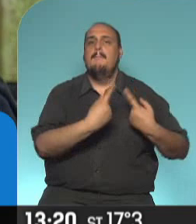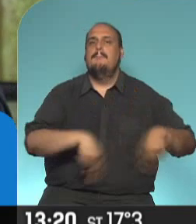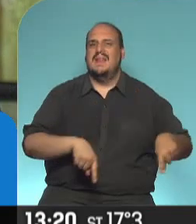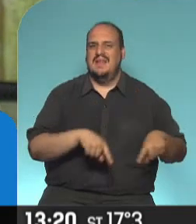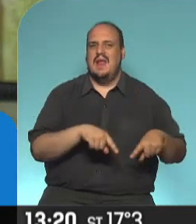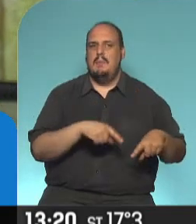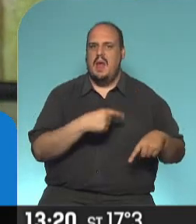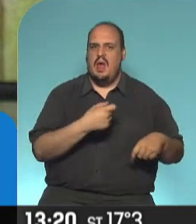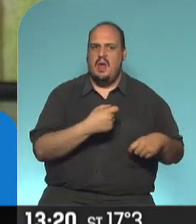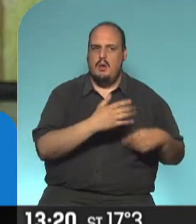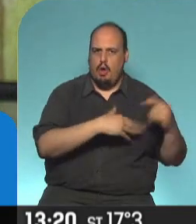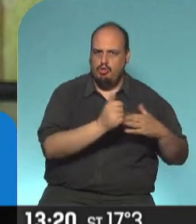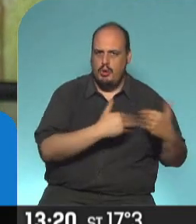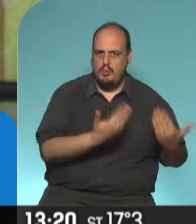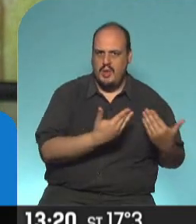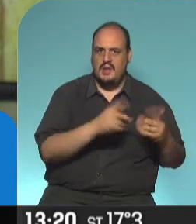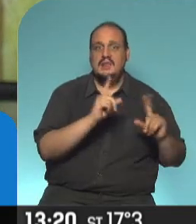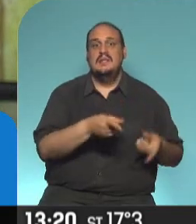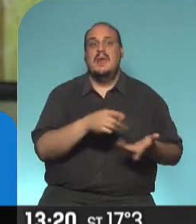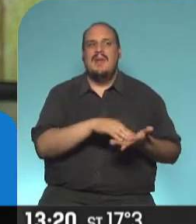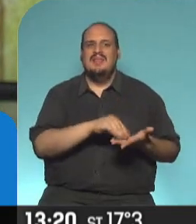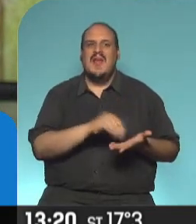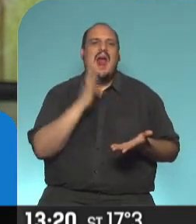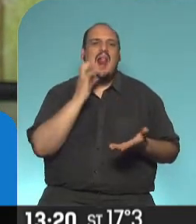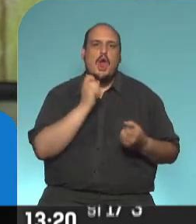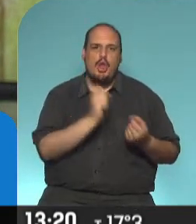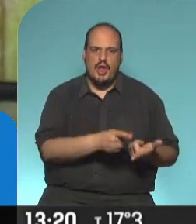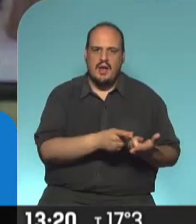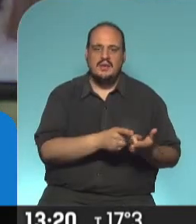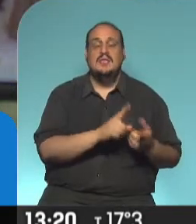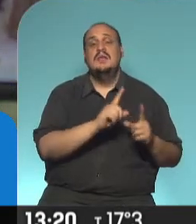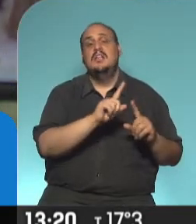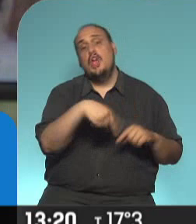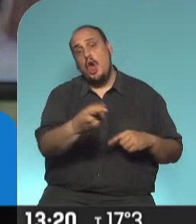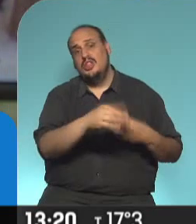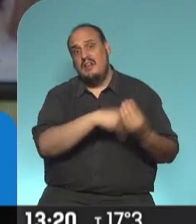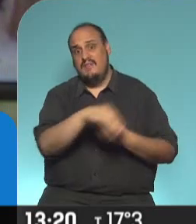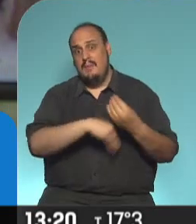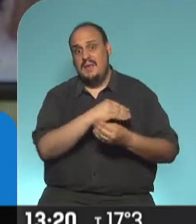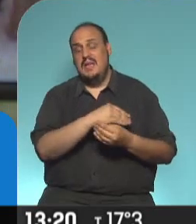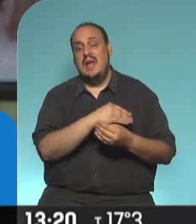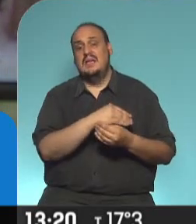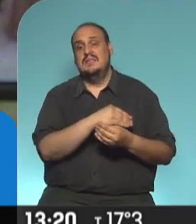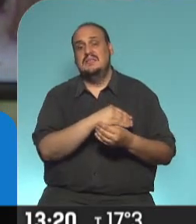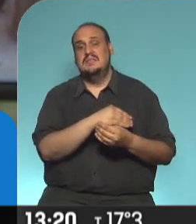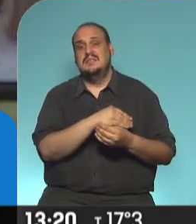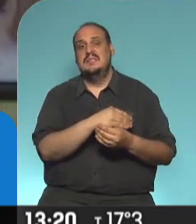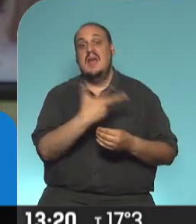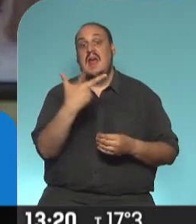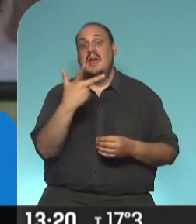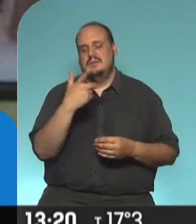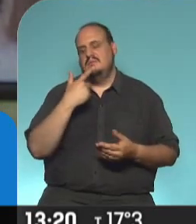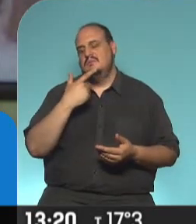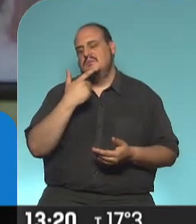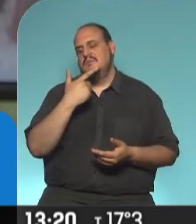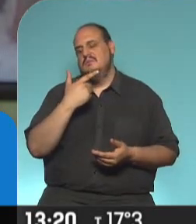se le ha dado un lugar donde hacer esa construcción y también en otros casos hasta se le ha dado por tres meses hay un decreto